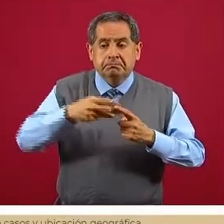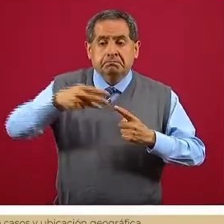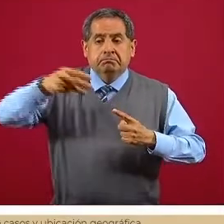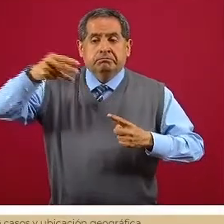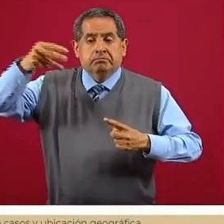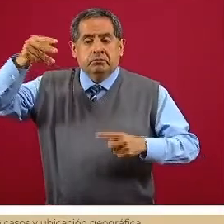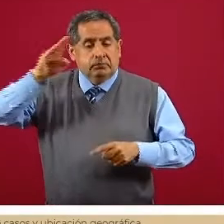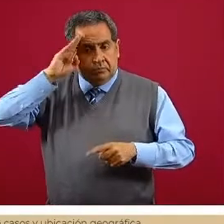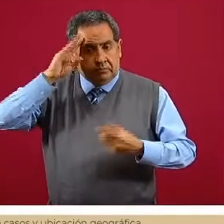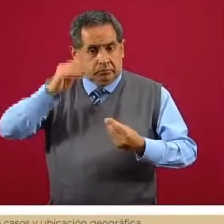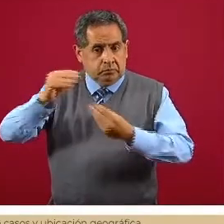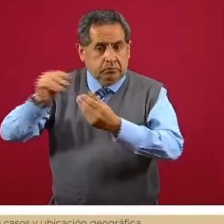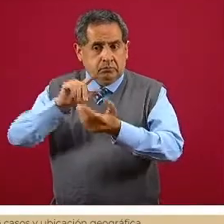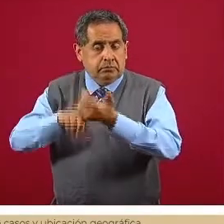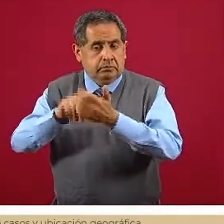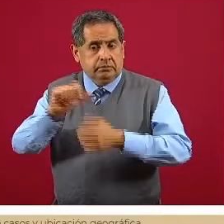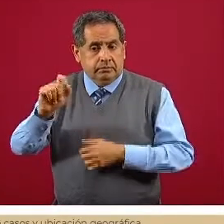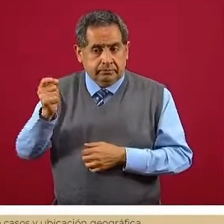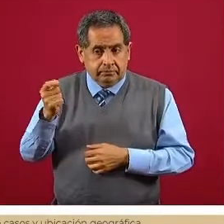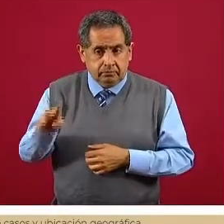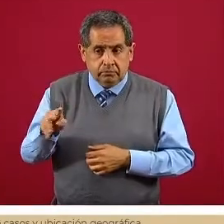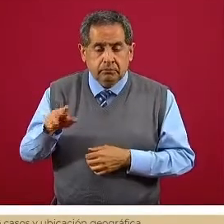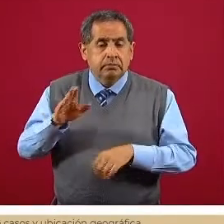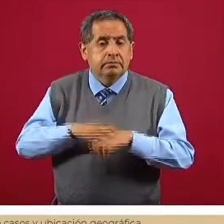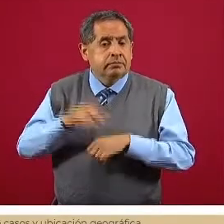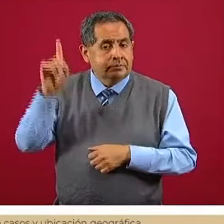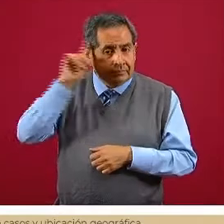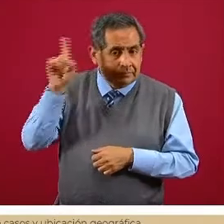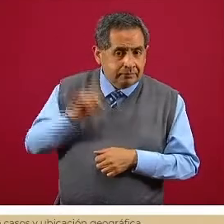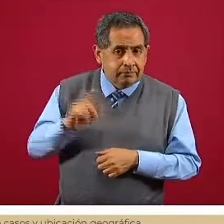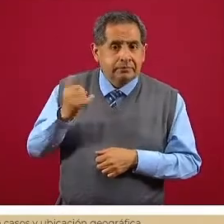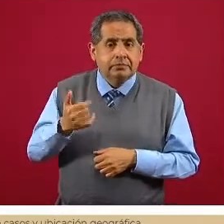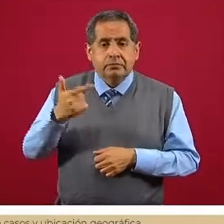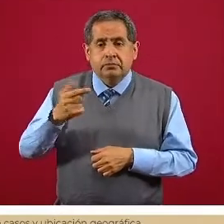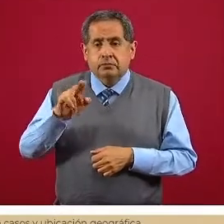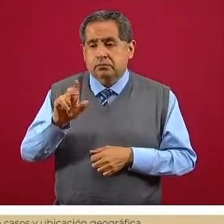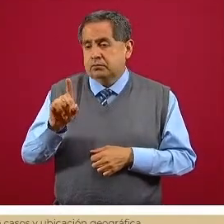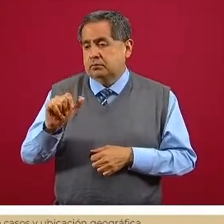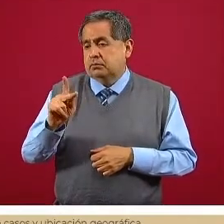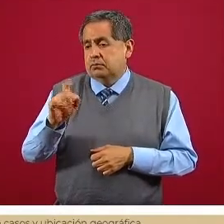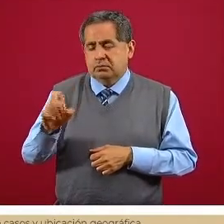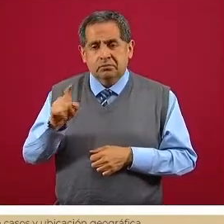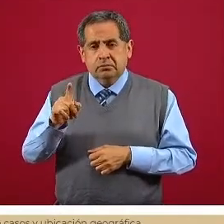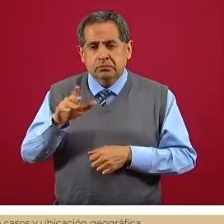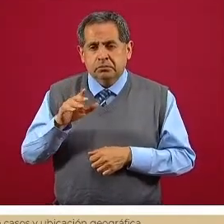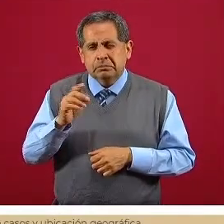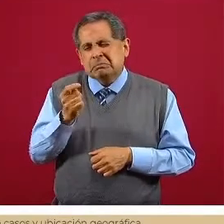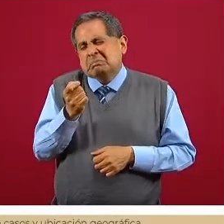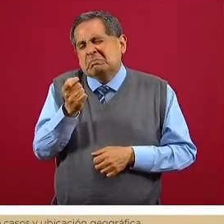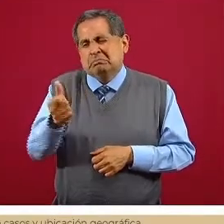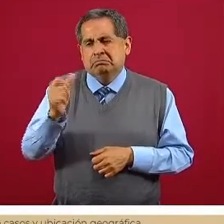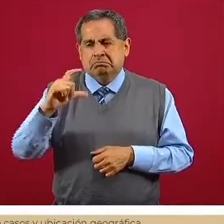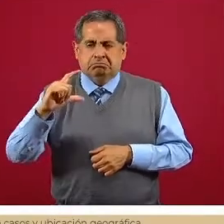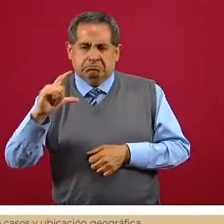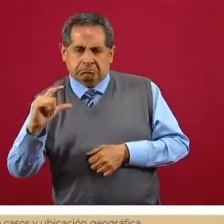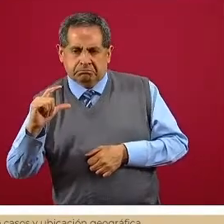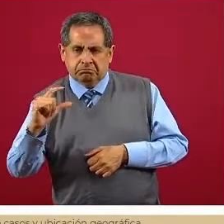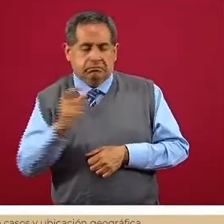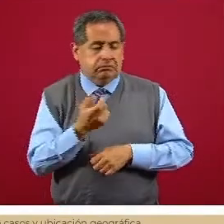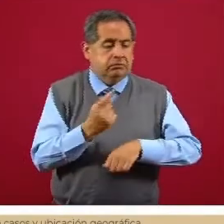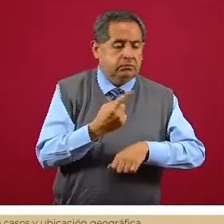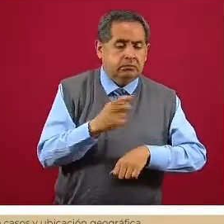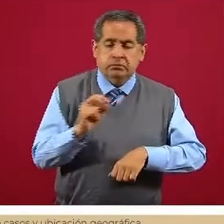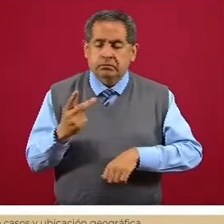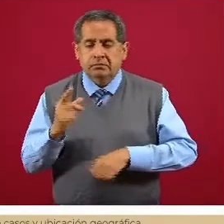hasta prácticamente la 29, siendo Zacatecas y Guadalupe, aunque presenta Guadalupe una disminución entre la 31